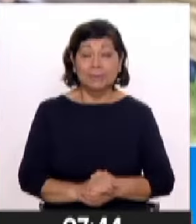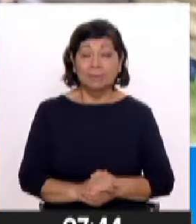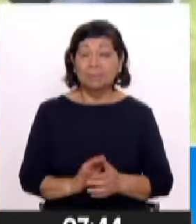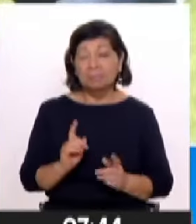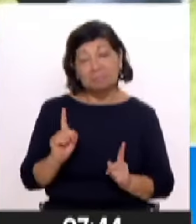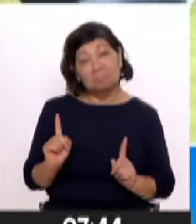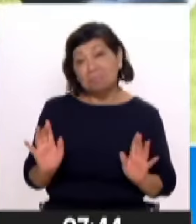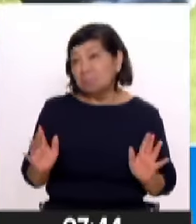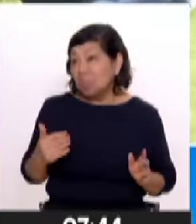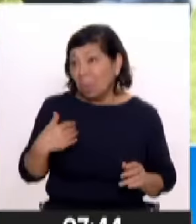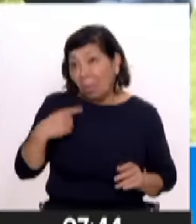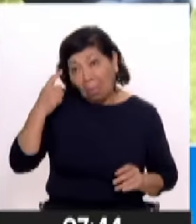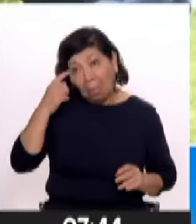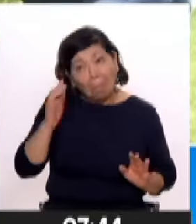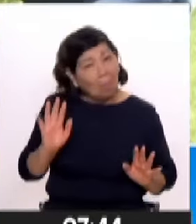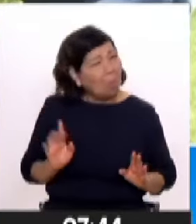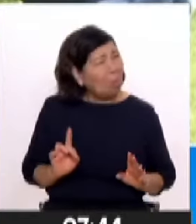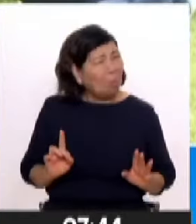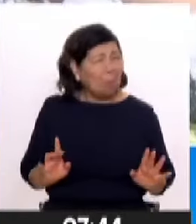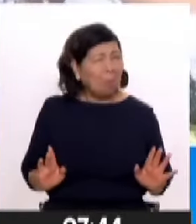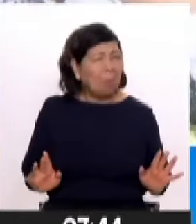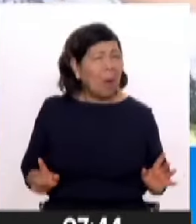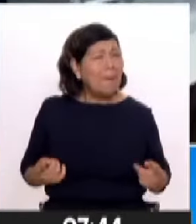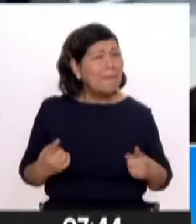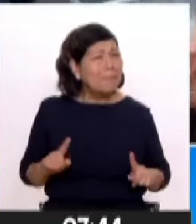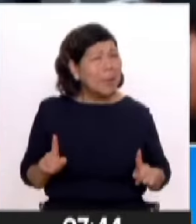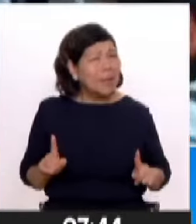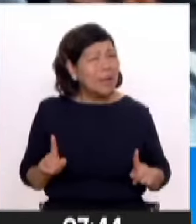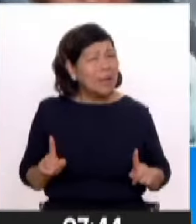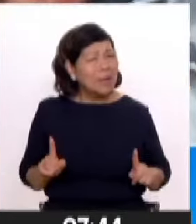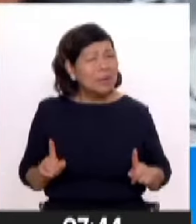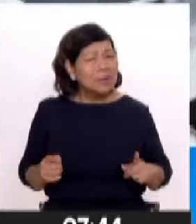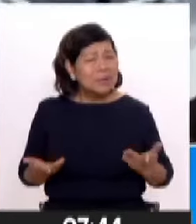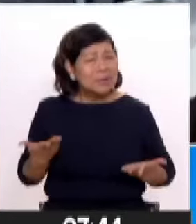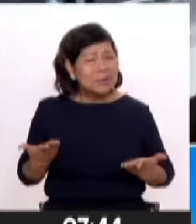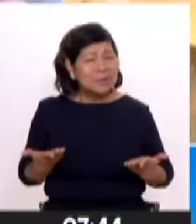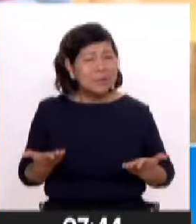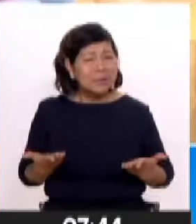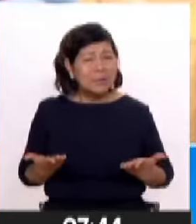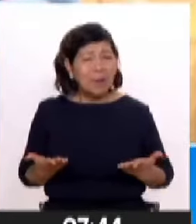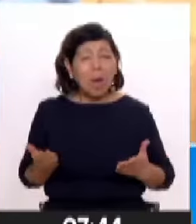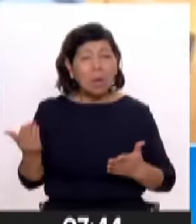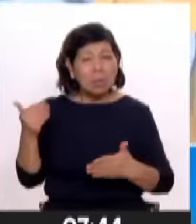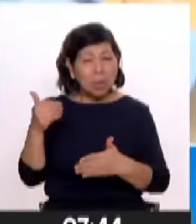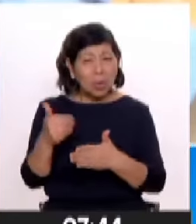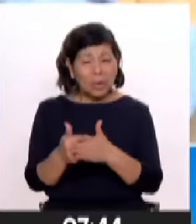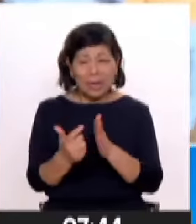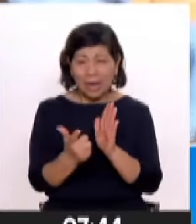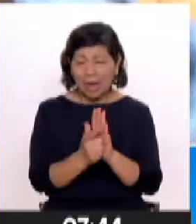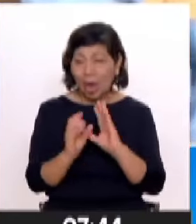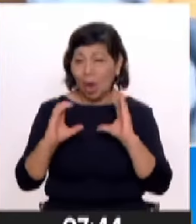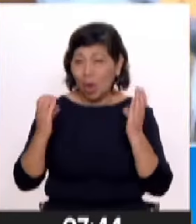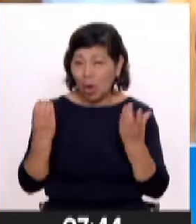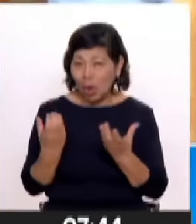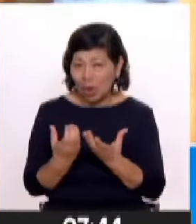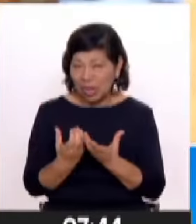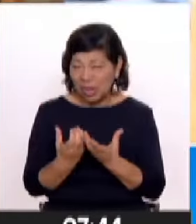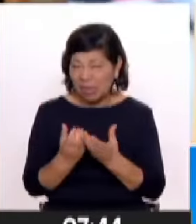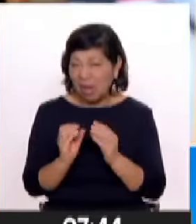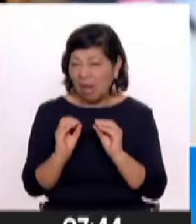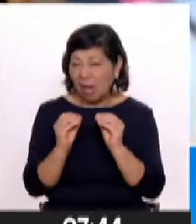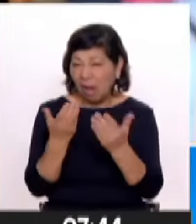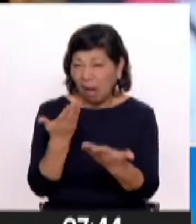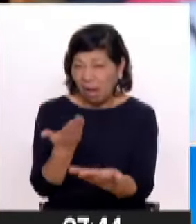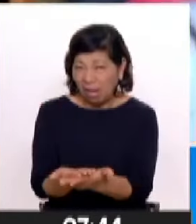Yo creo que no, porque a las acciones de inconstitucionalidad que se interponen contra las leyes del Congreso ante el Tribunal